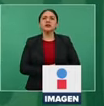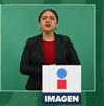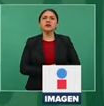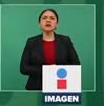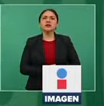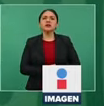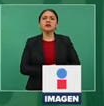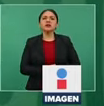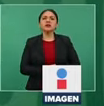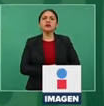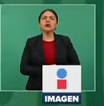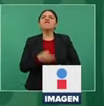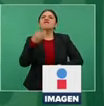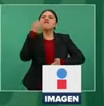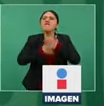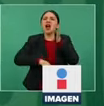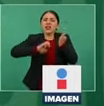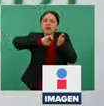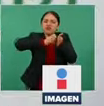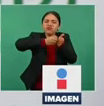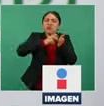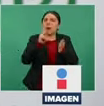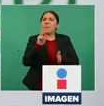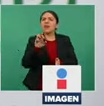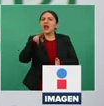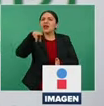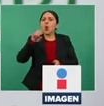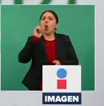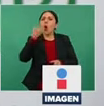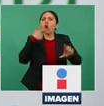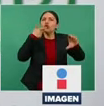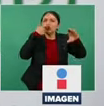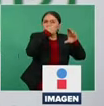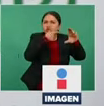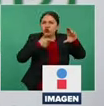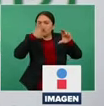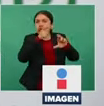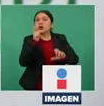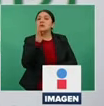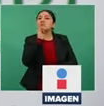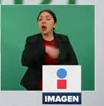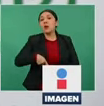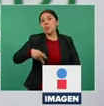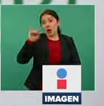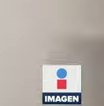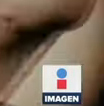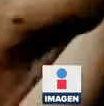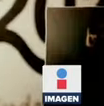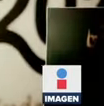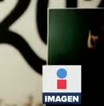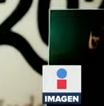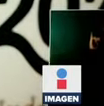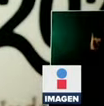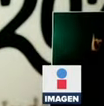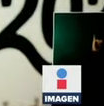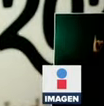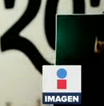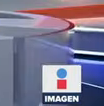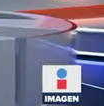se pusieron pernos o que estaba mal una soldadura. Yo creo que el jefe de gobierno es muy difícil que pueda supervisar eso personalmente.